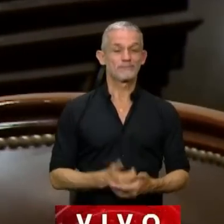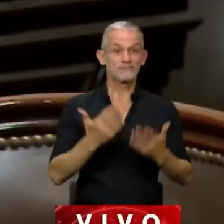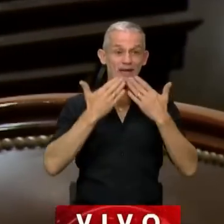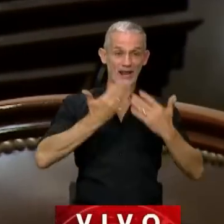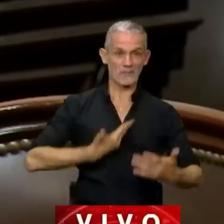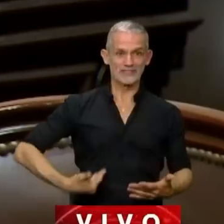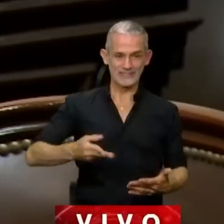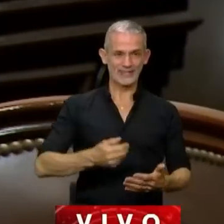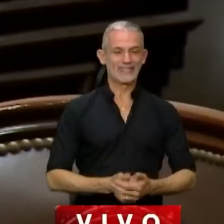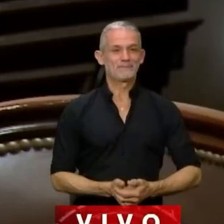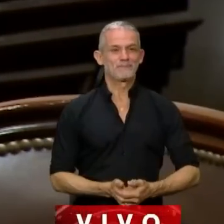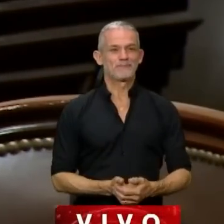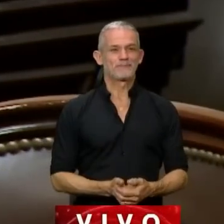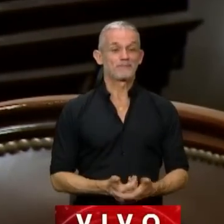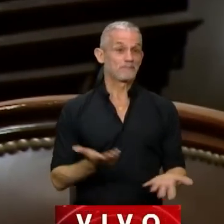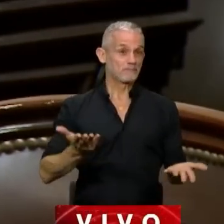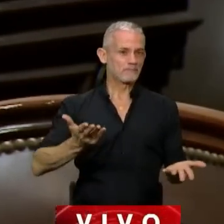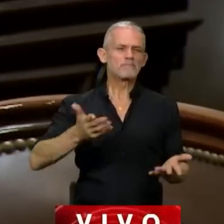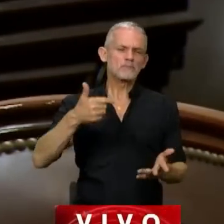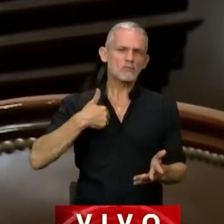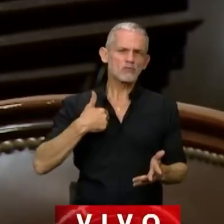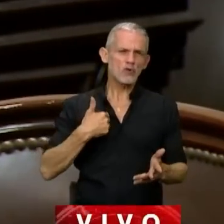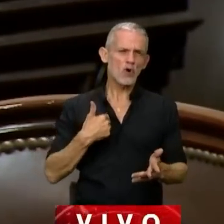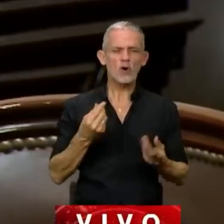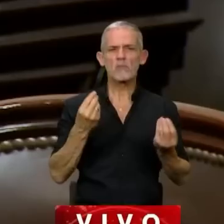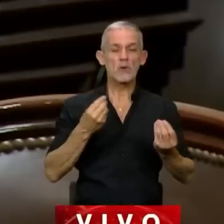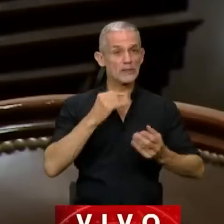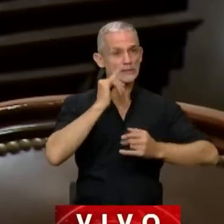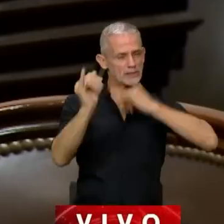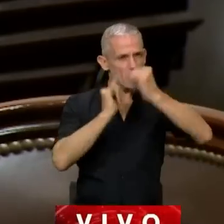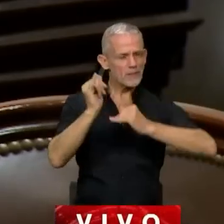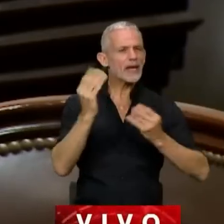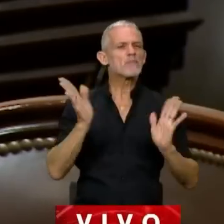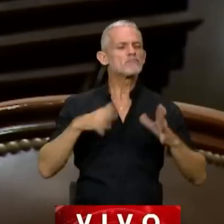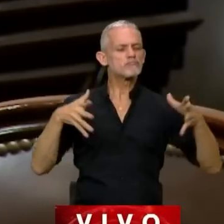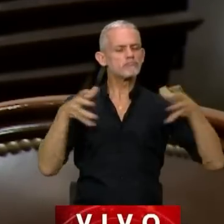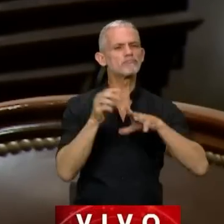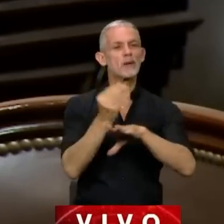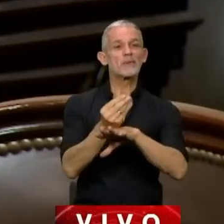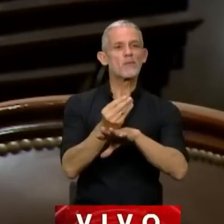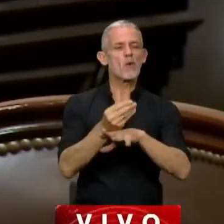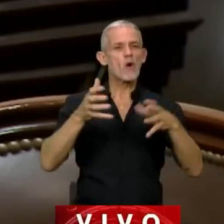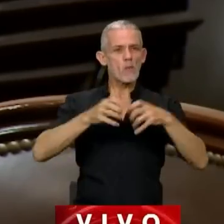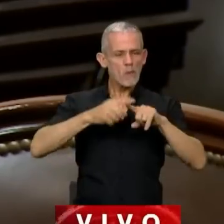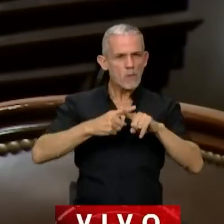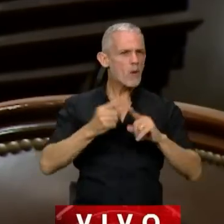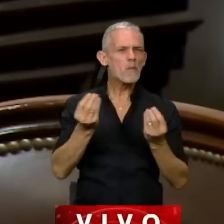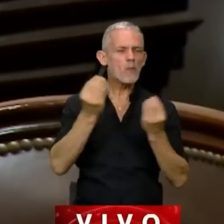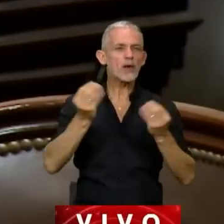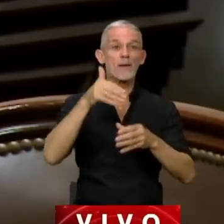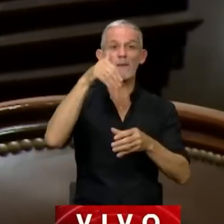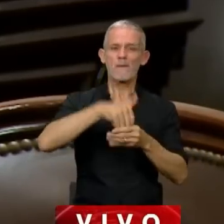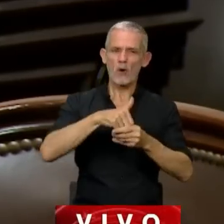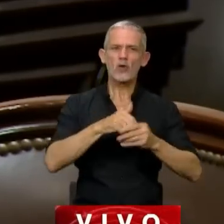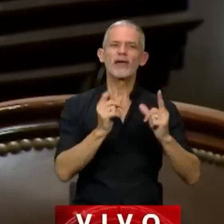Gracias, presidente. Presidente, voy a argumentar en nombre de mi bloque el sentido del